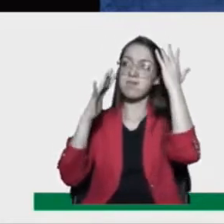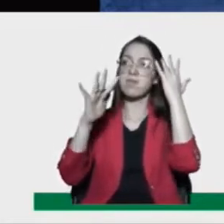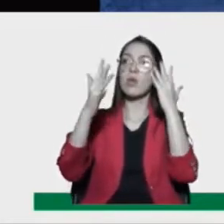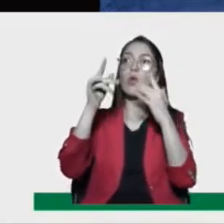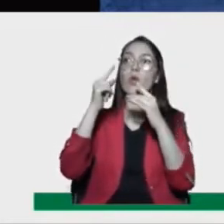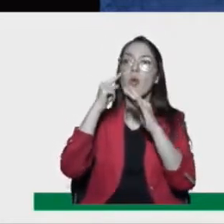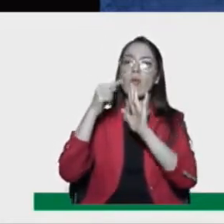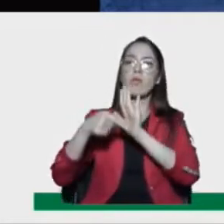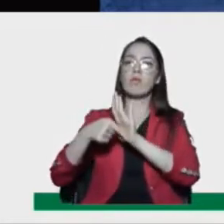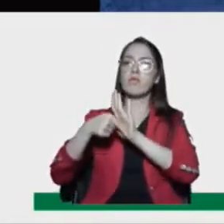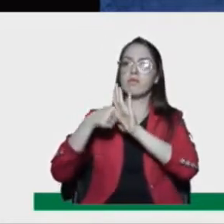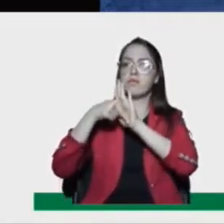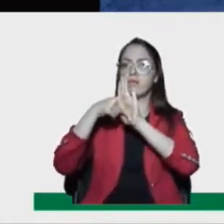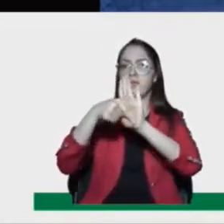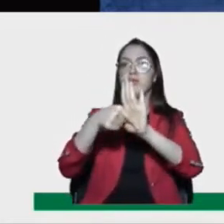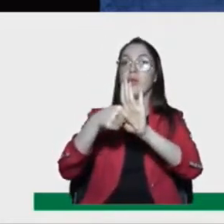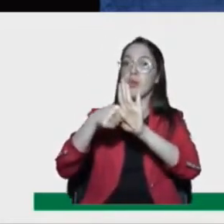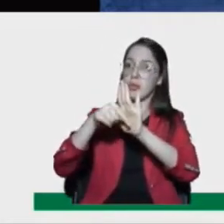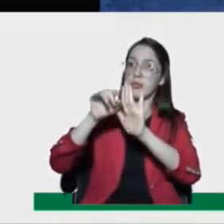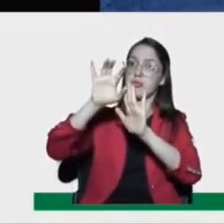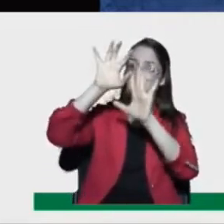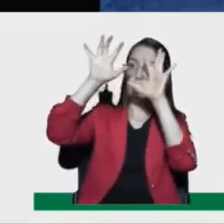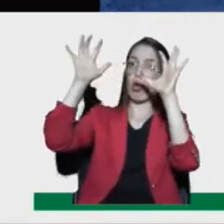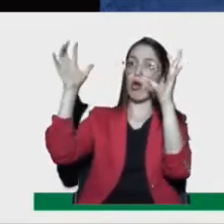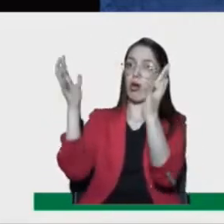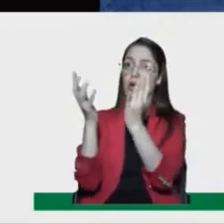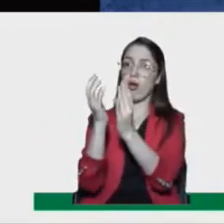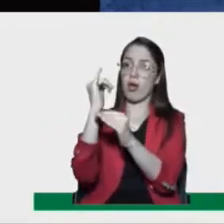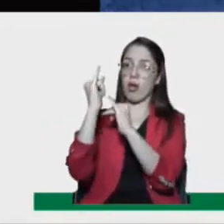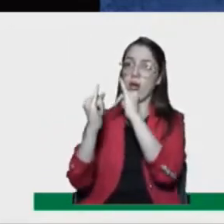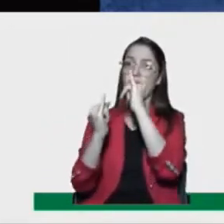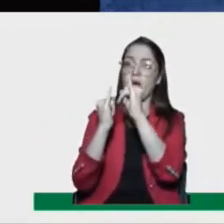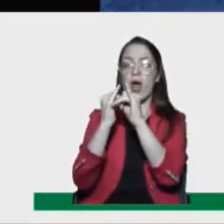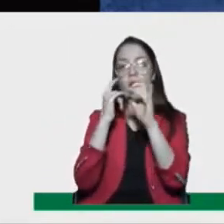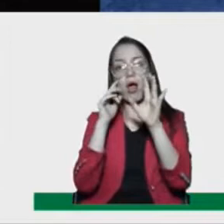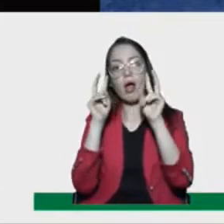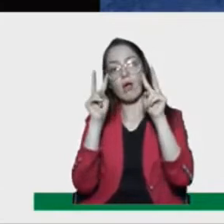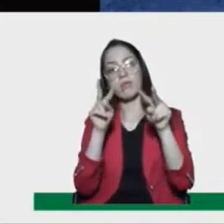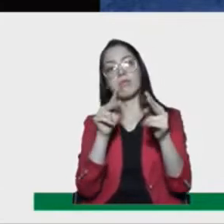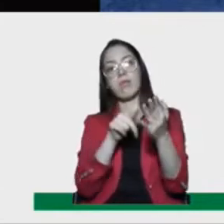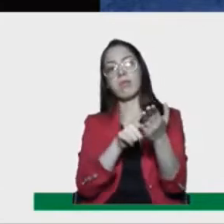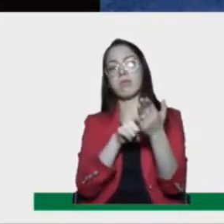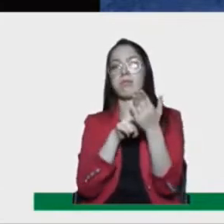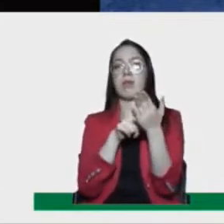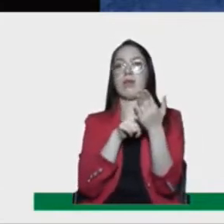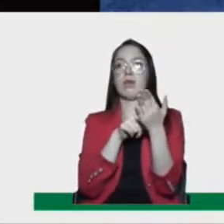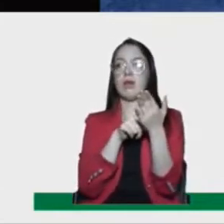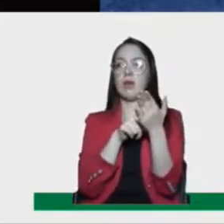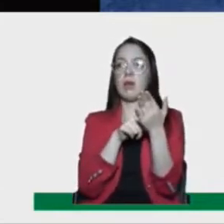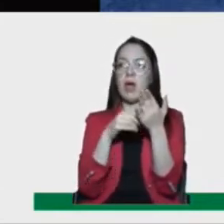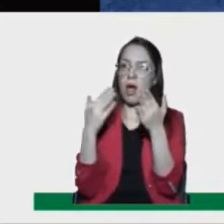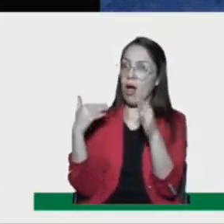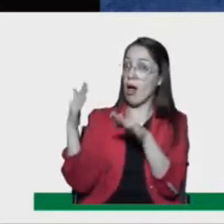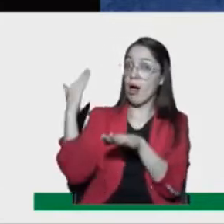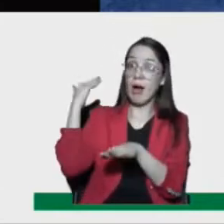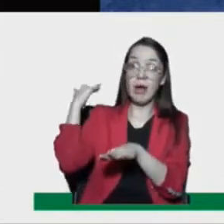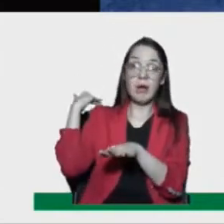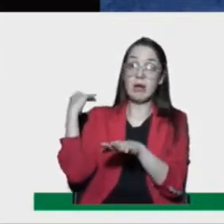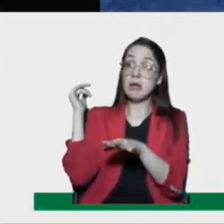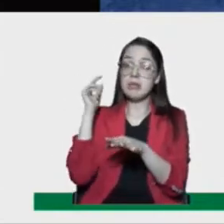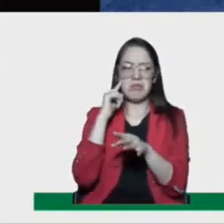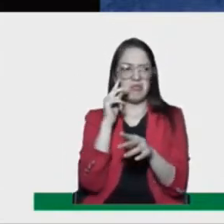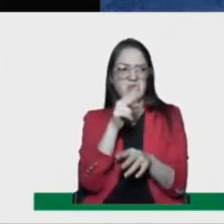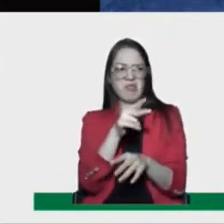posicionado ya a nivel internacional y un trabajo que partimos cuando ni siquiera estaba en el mapa y yo recuerdo las primeras reuniones